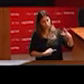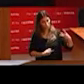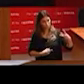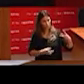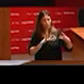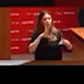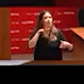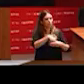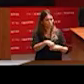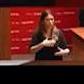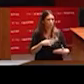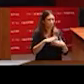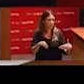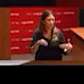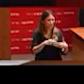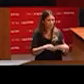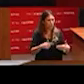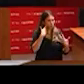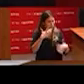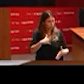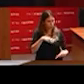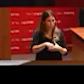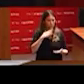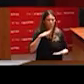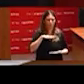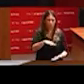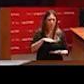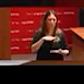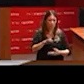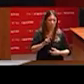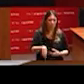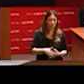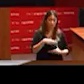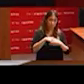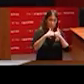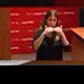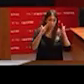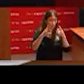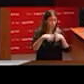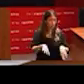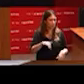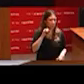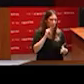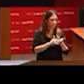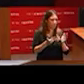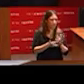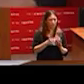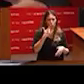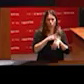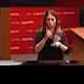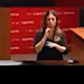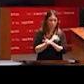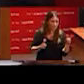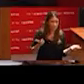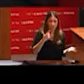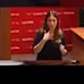red de negocios dentro de nuestros clientes incluso dentro de nuestros proveedores en nuestras instalaciones tenemos implant de agencias de viajes de